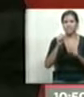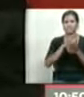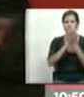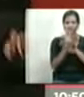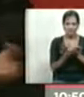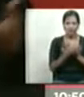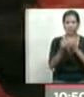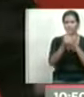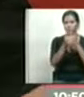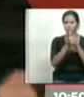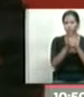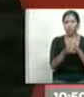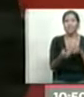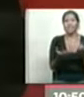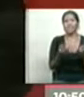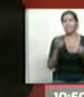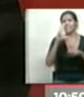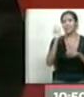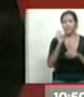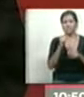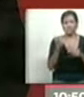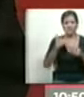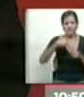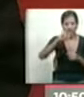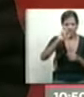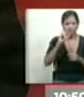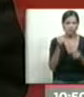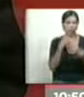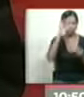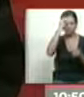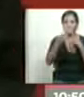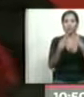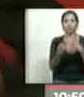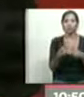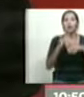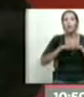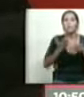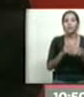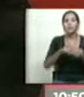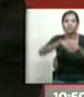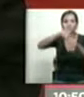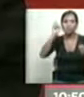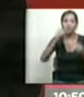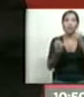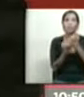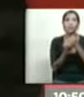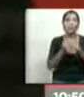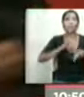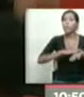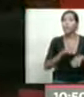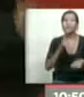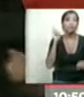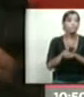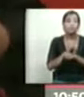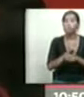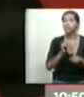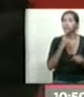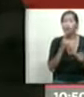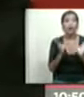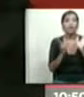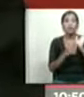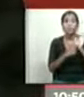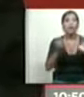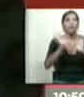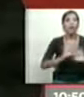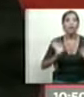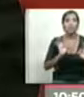en 3 meses había no sé qué cosa. ¿Por qué se les están retirando de los apoyos? Porque no le cumplieron. O sea, esta gente no es la